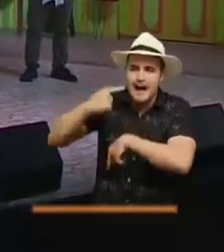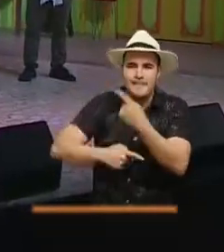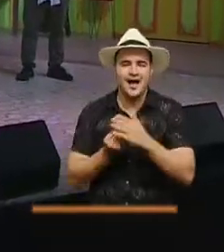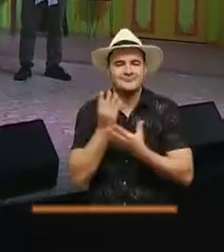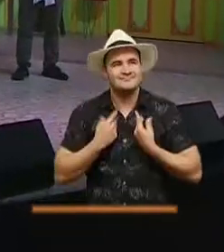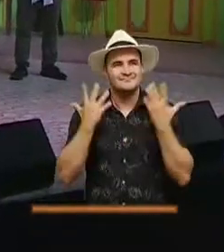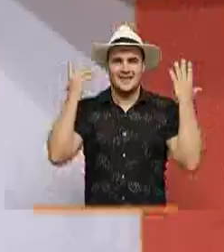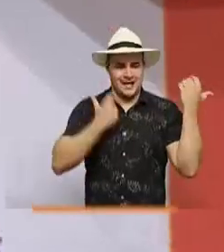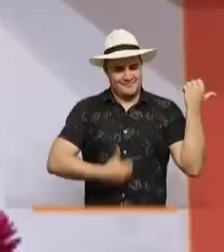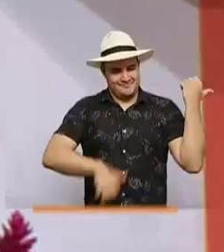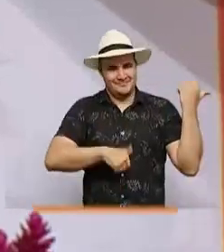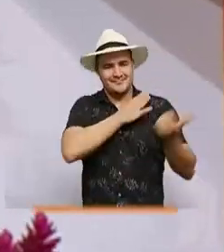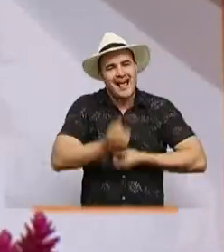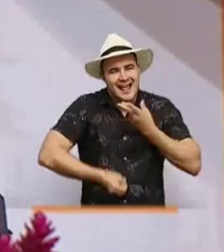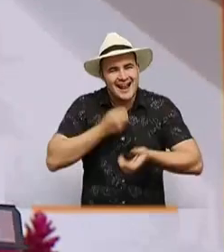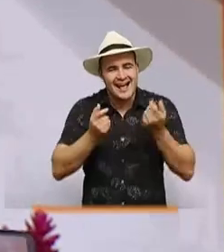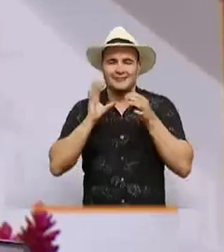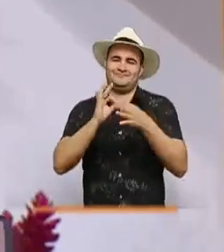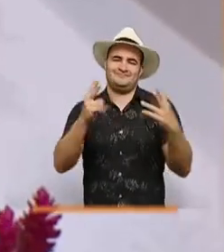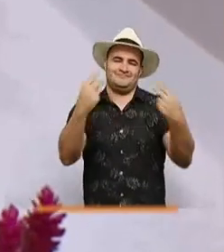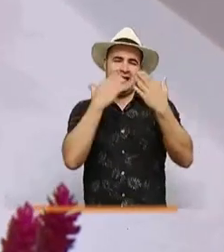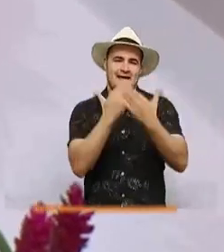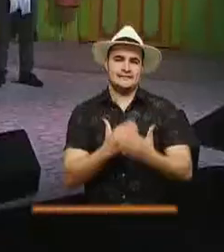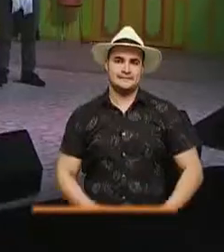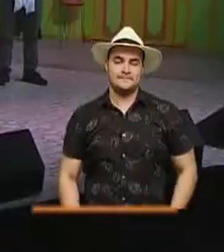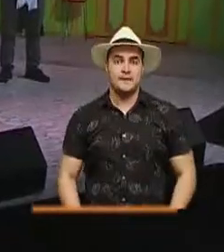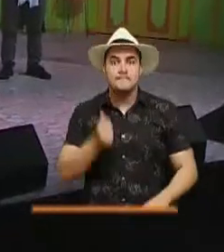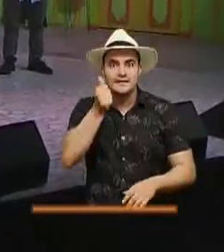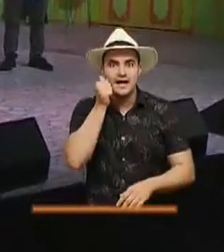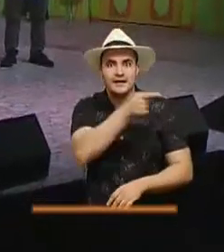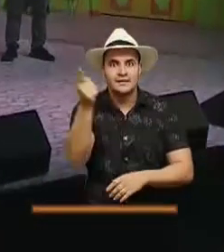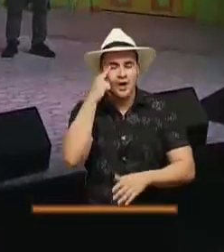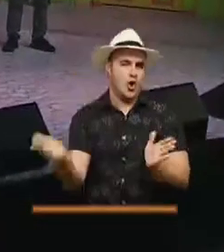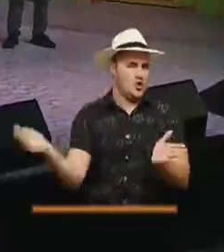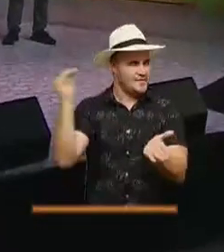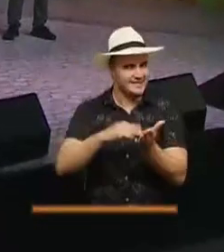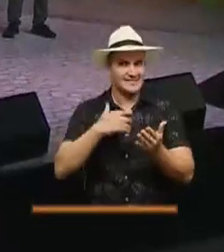trova. Mañana los invitamos entonces para que estén con nosotros en la gran final.